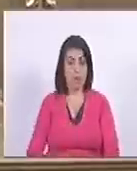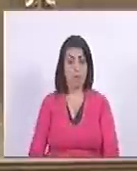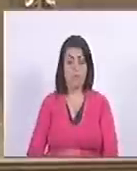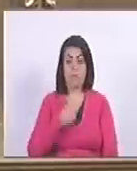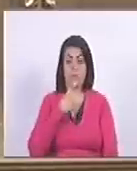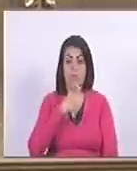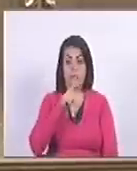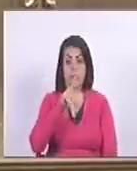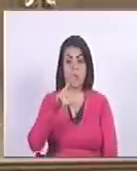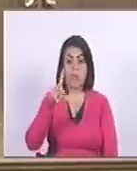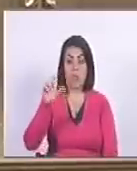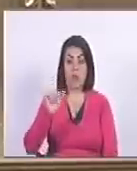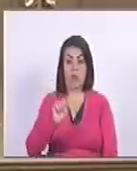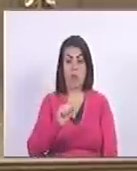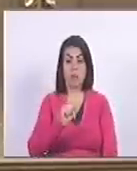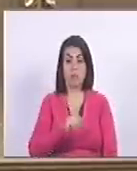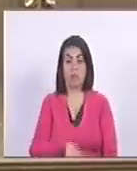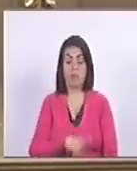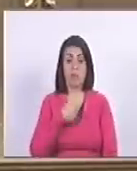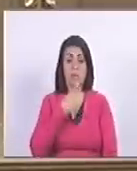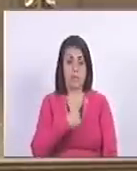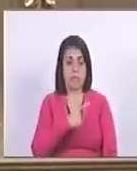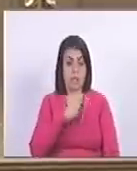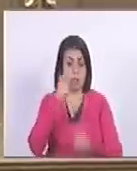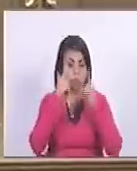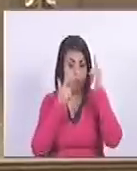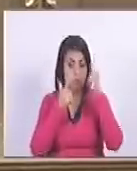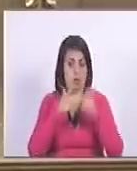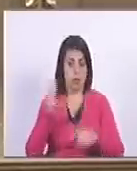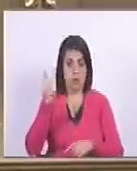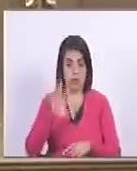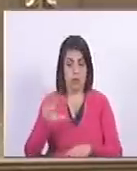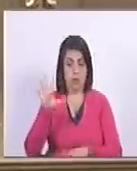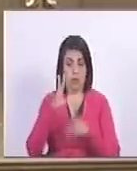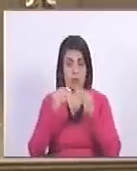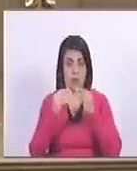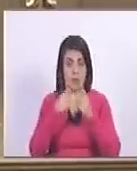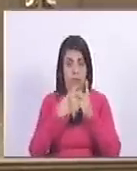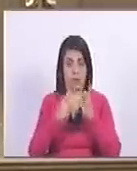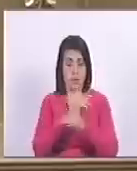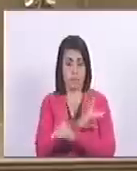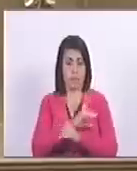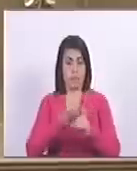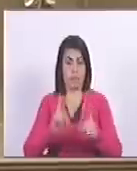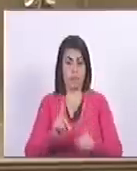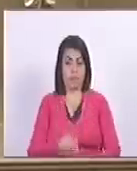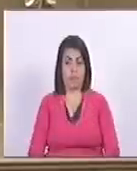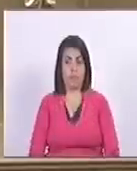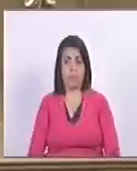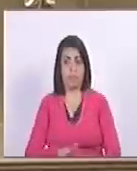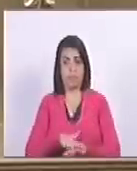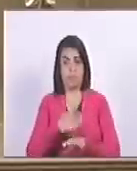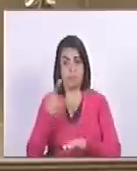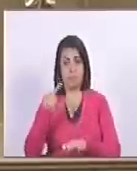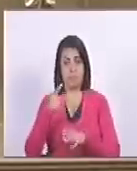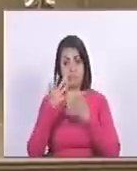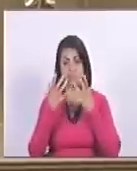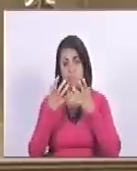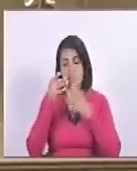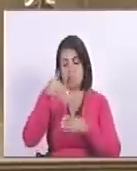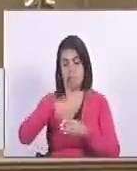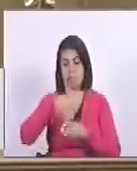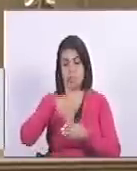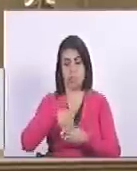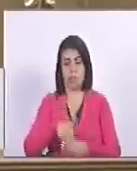decía Lula, refiriéndose a mi comandante Hugo Chávez, en Venezuela hay demasiada democracia porque hay un exceso de